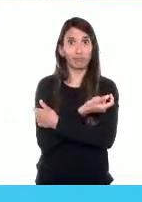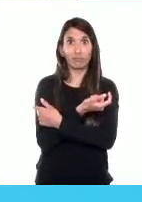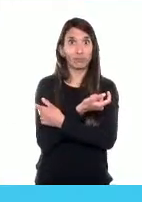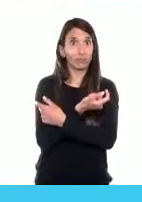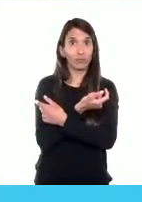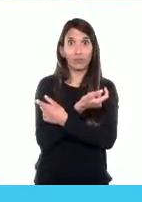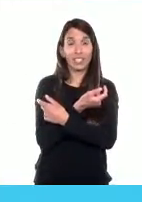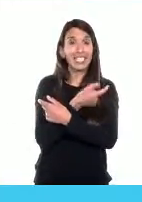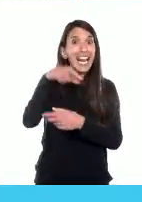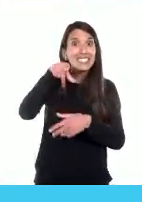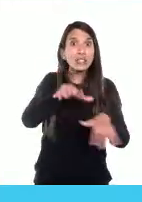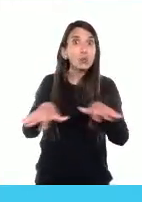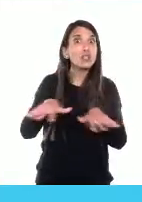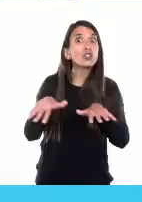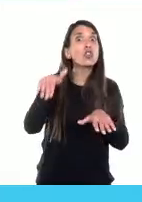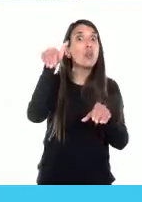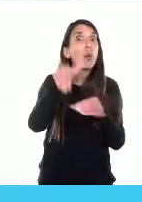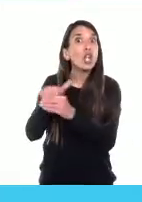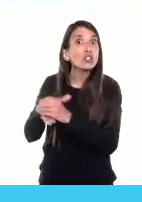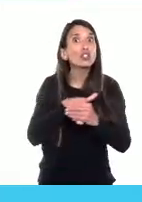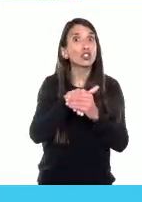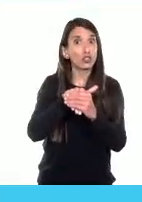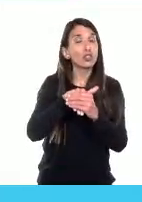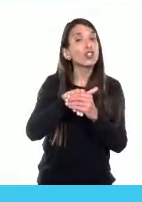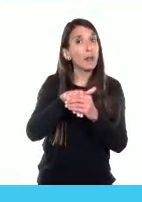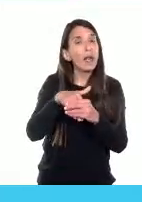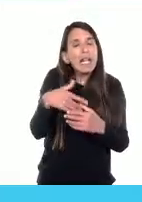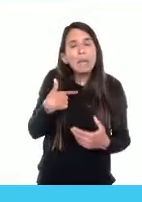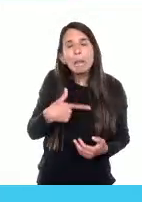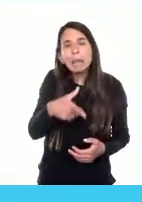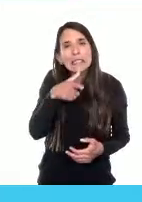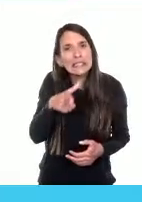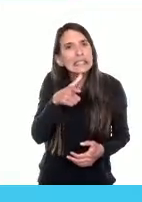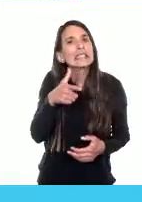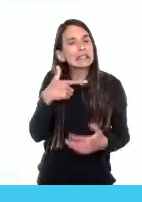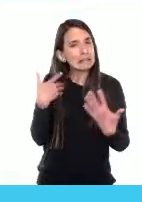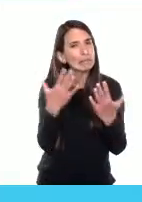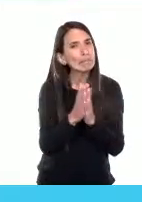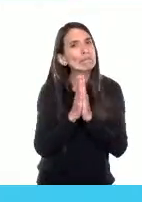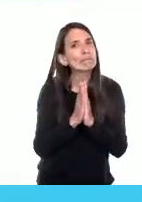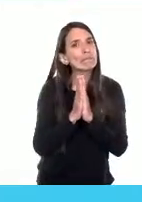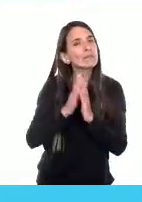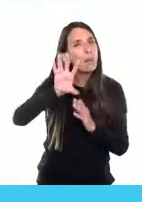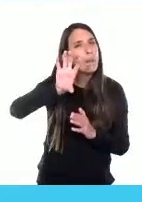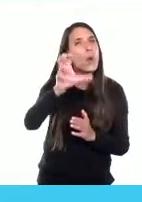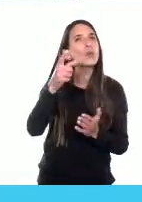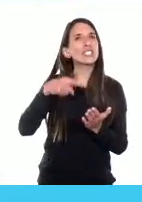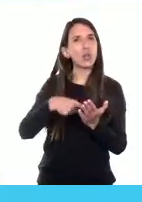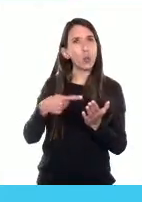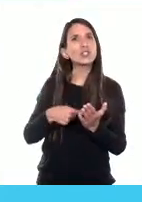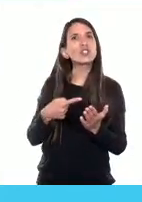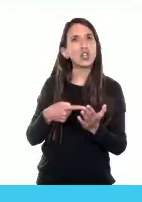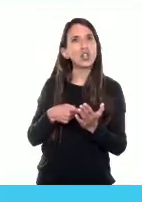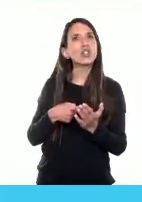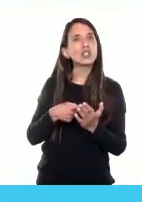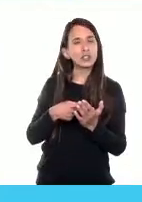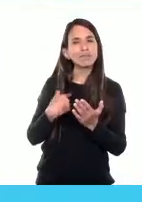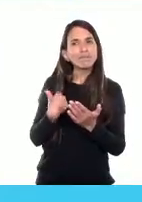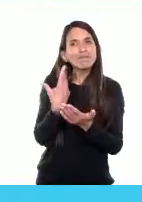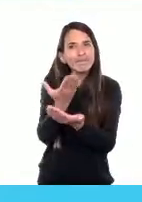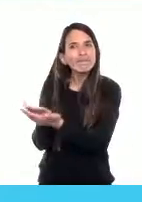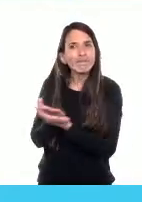prevé, me parece que la provincia de Buenos Aires podría tomar esta